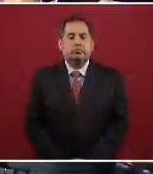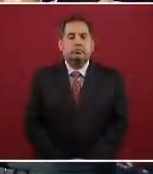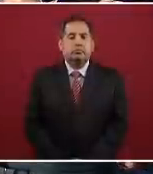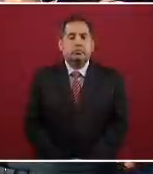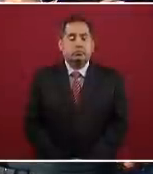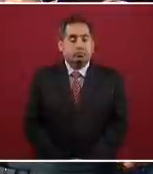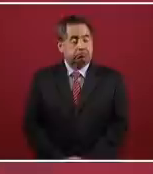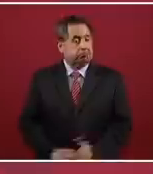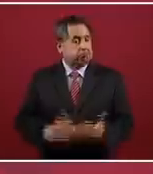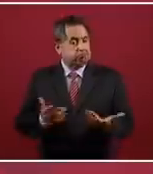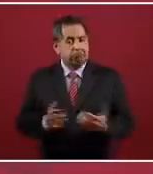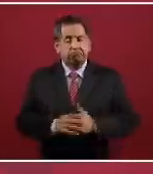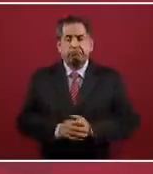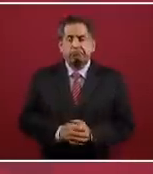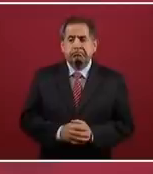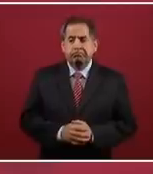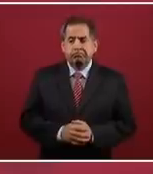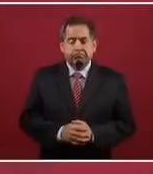¿cómo?